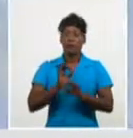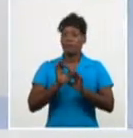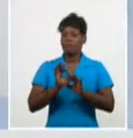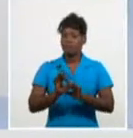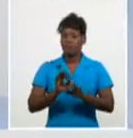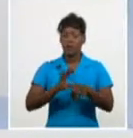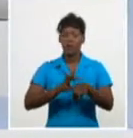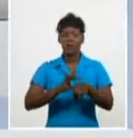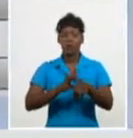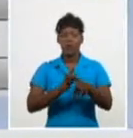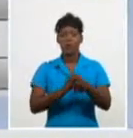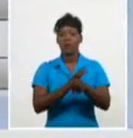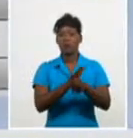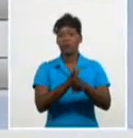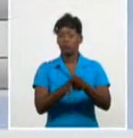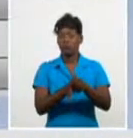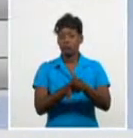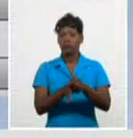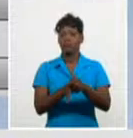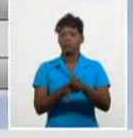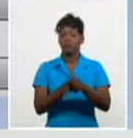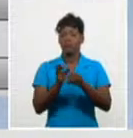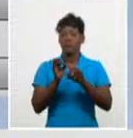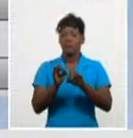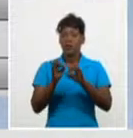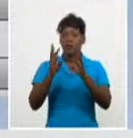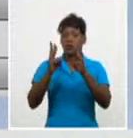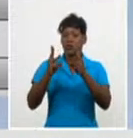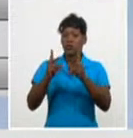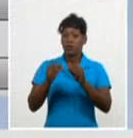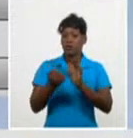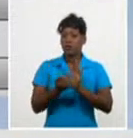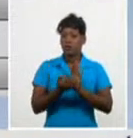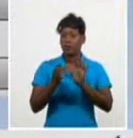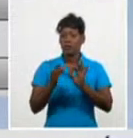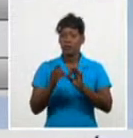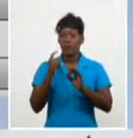COVID-19. La cifra de confirmados asciende a